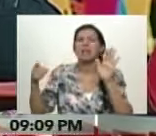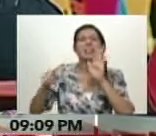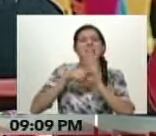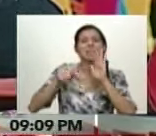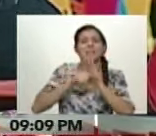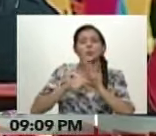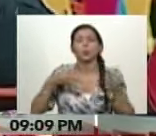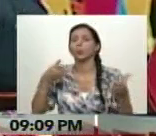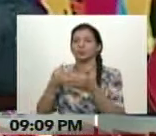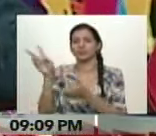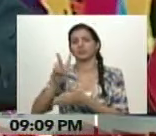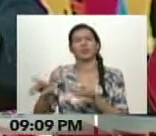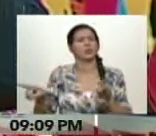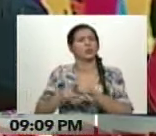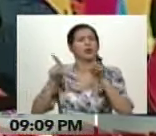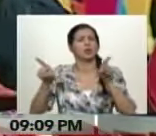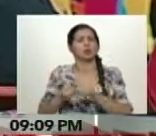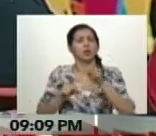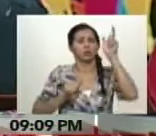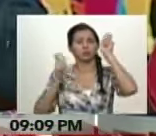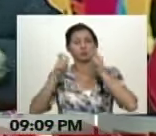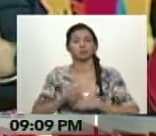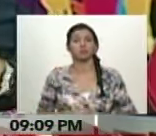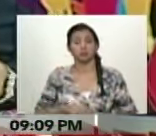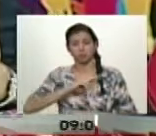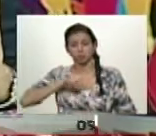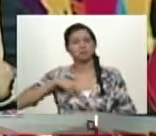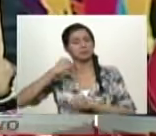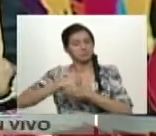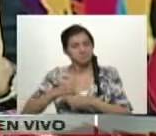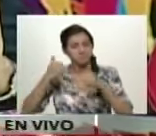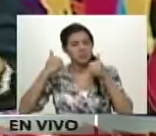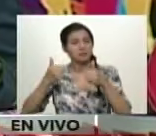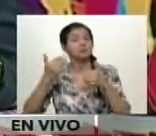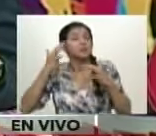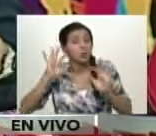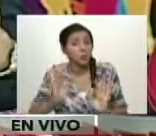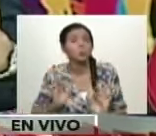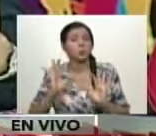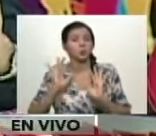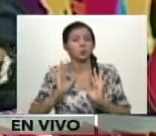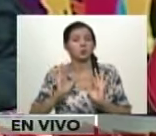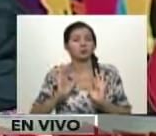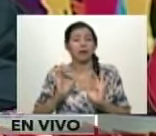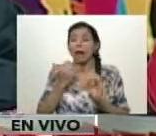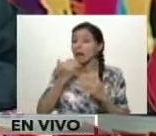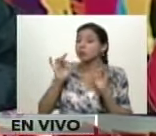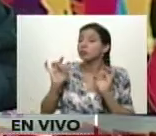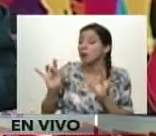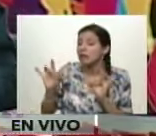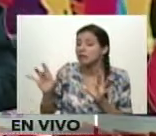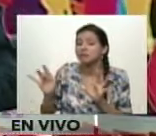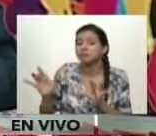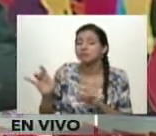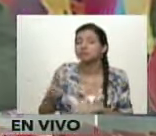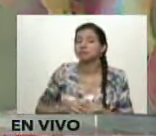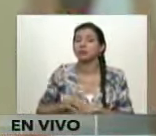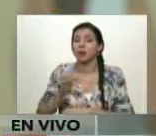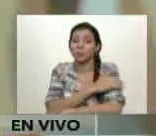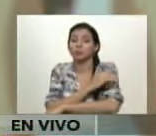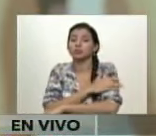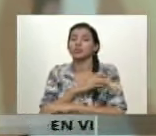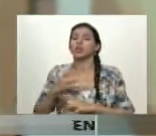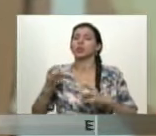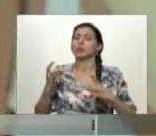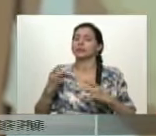tenía con nuestro comandante Chávez. Algo estamos haciendo. Algo les duele, ¿verdad? Algo les crea piquiña